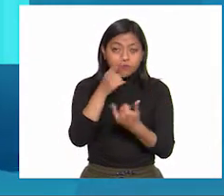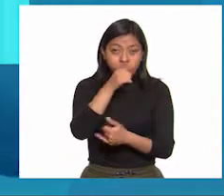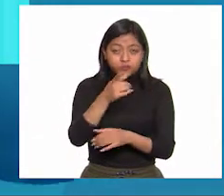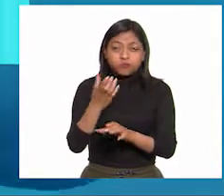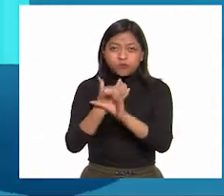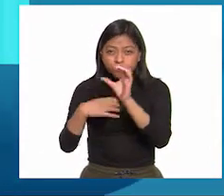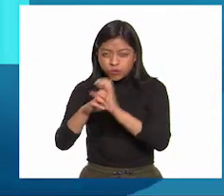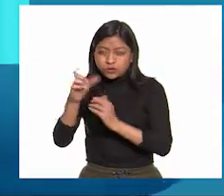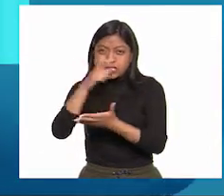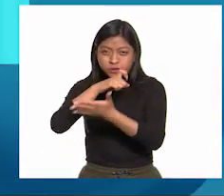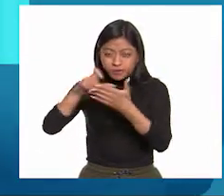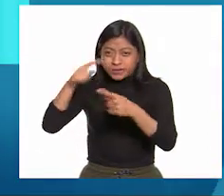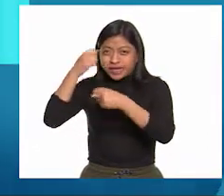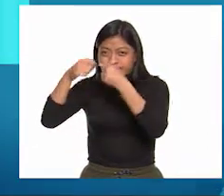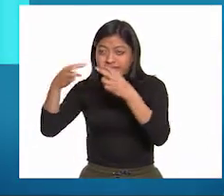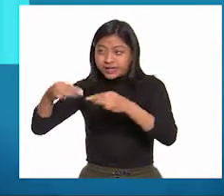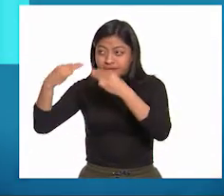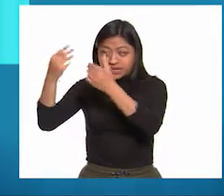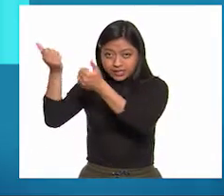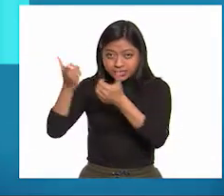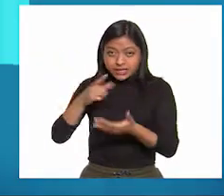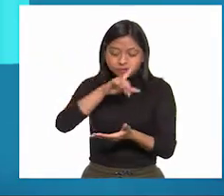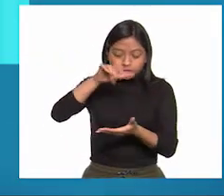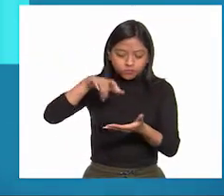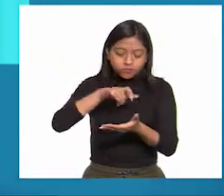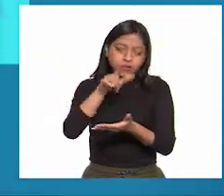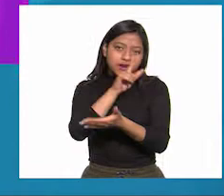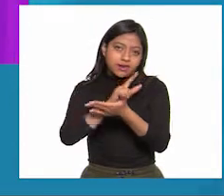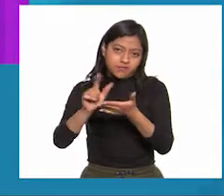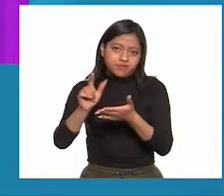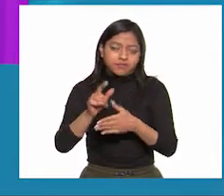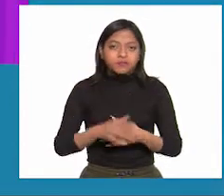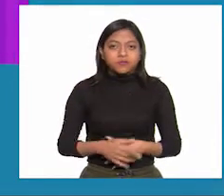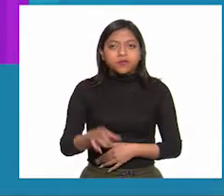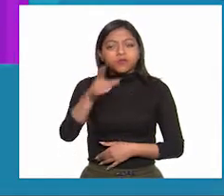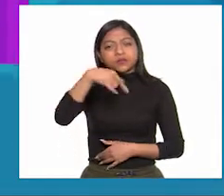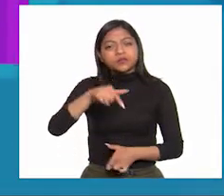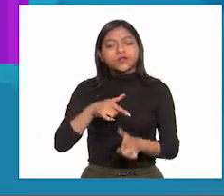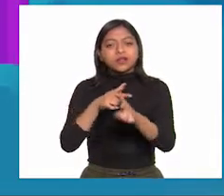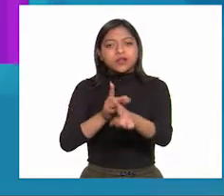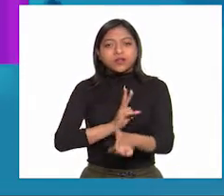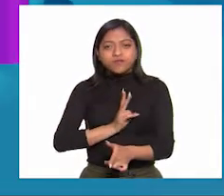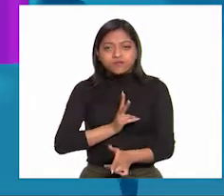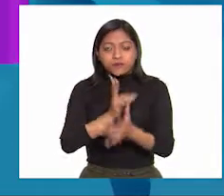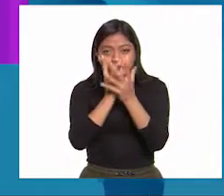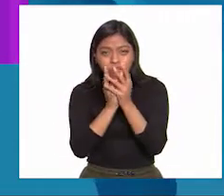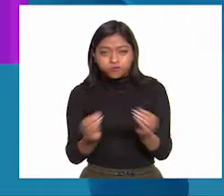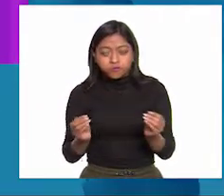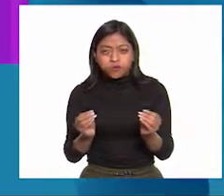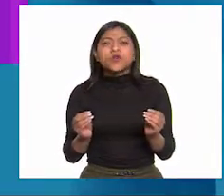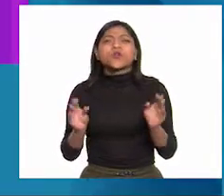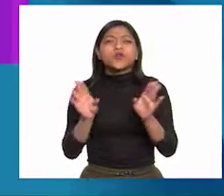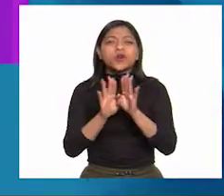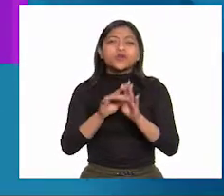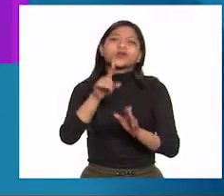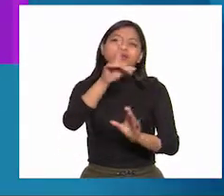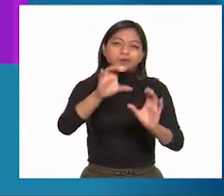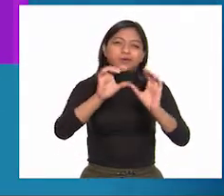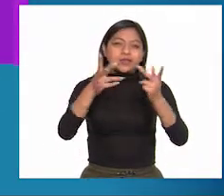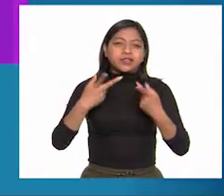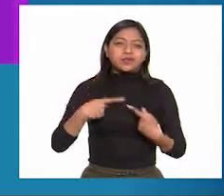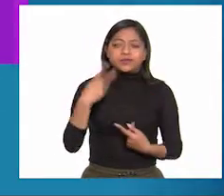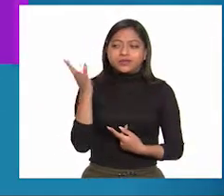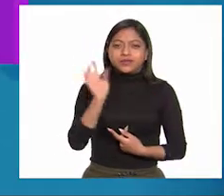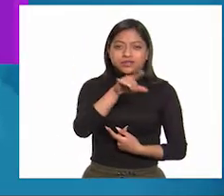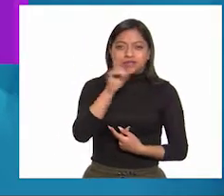las cosas que compres en la tienda o en el supermercado. Sigamos luchando juntos contra este virus, cuidándonos los